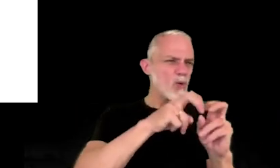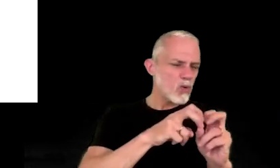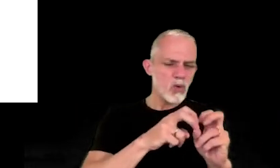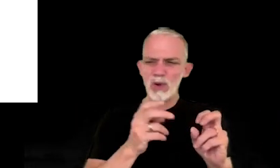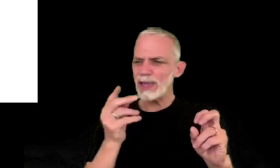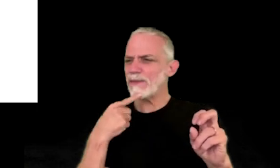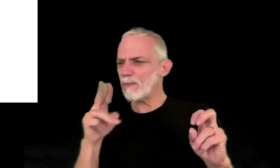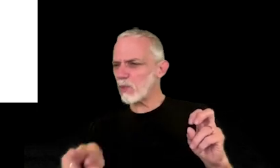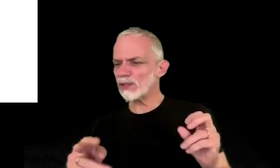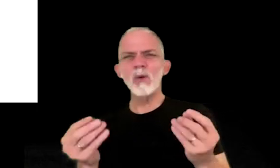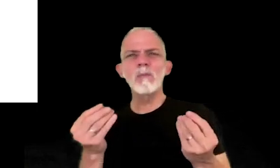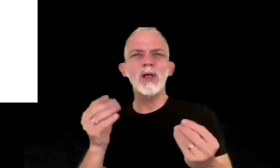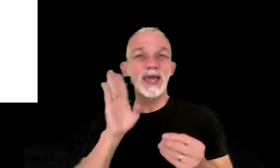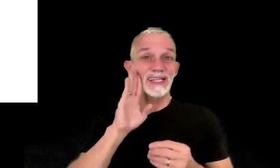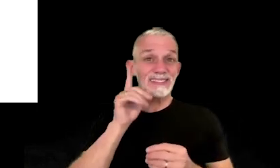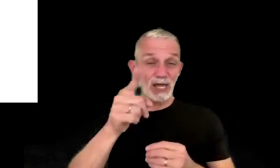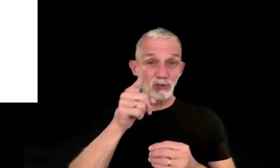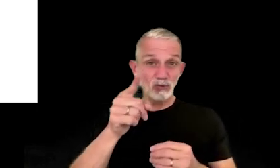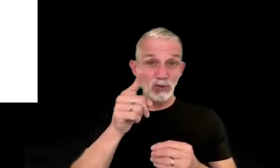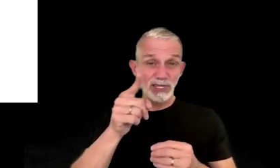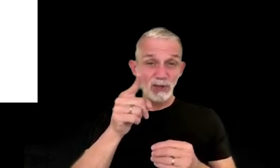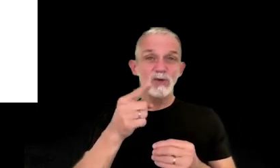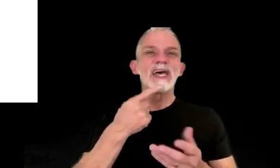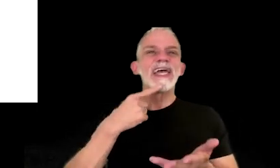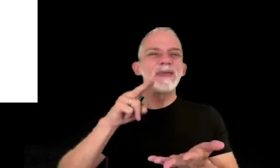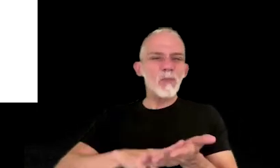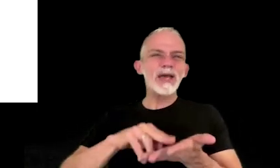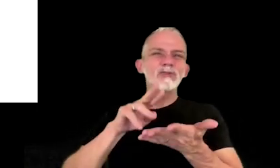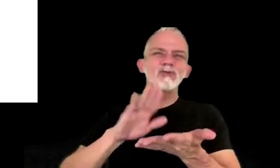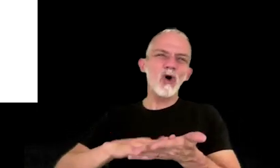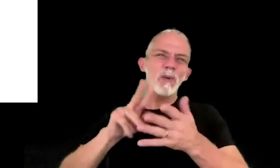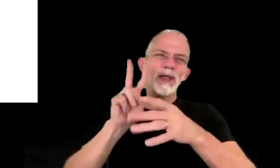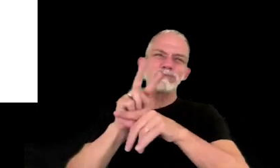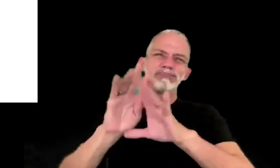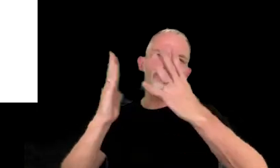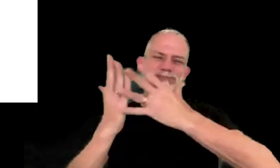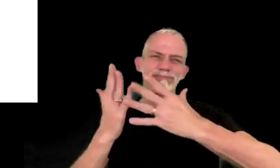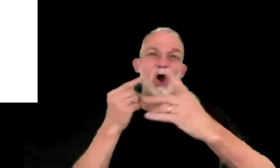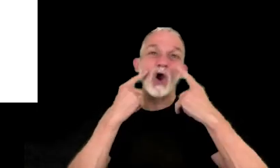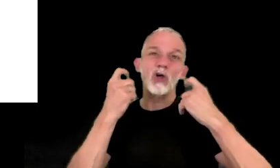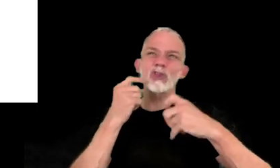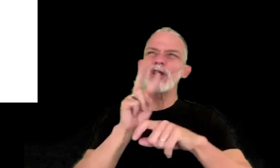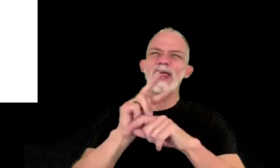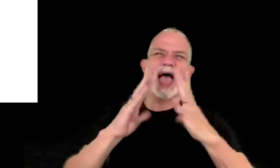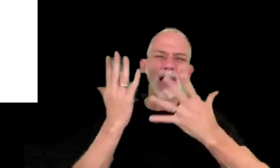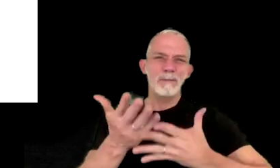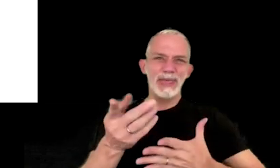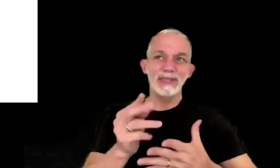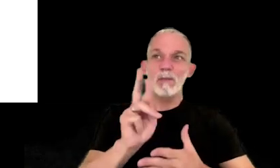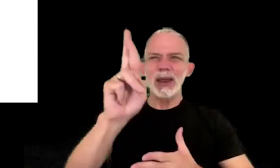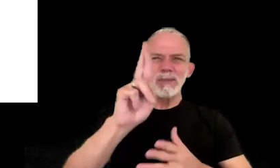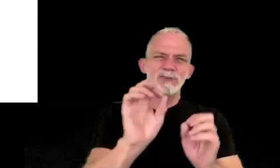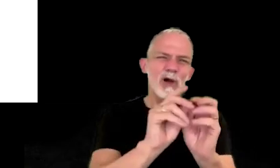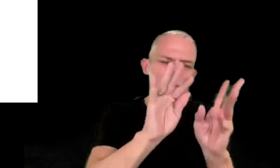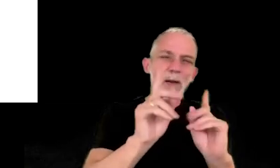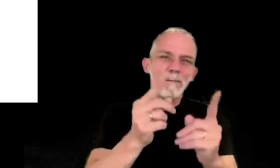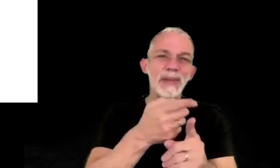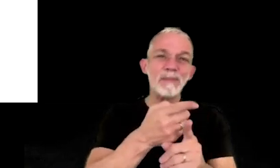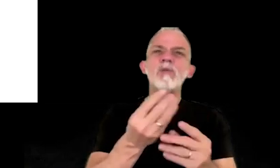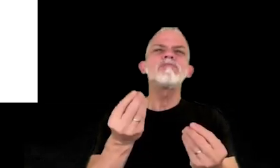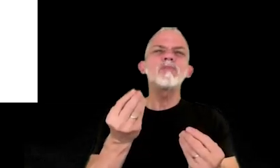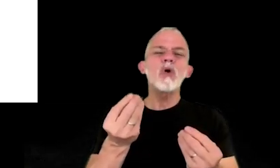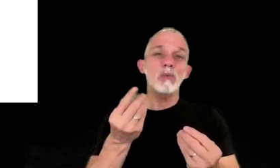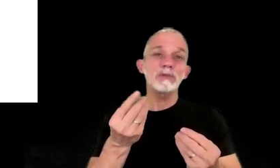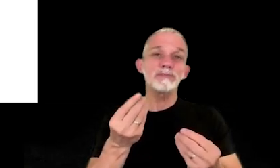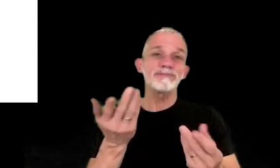Porque en Estados Unidos el impuestos en sí, los controles ambientales de permisos y todo eso, se realizan